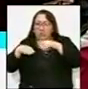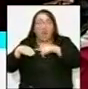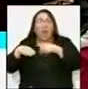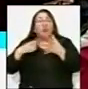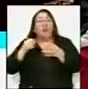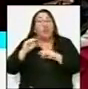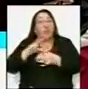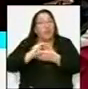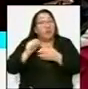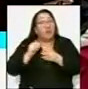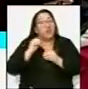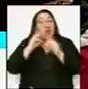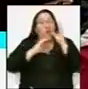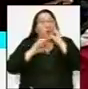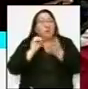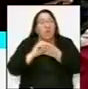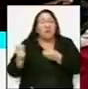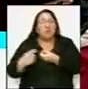En caso